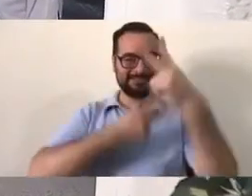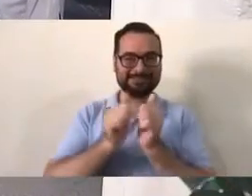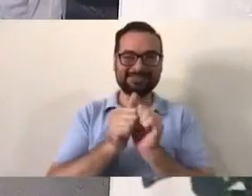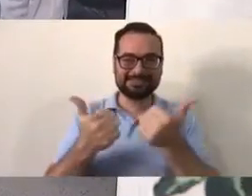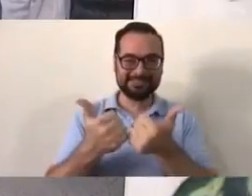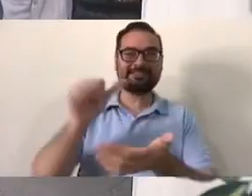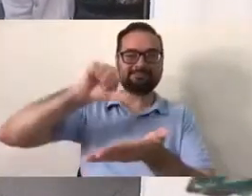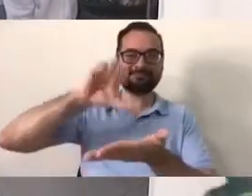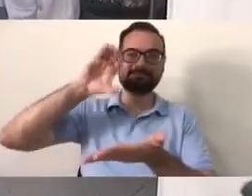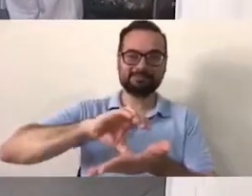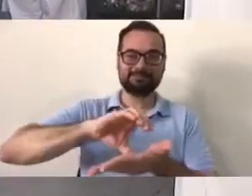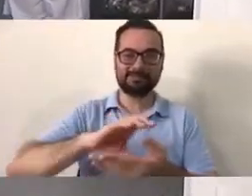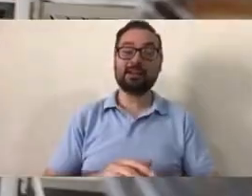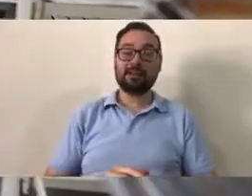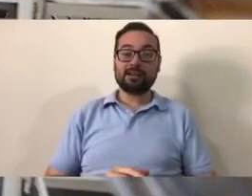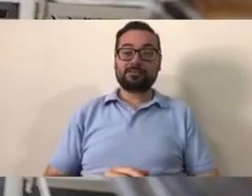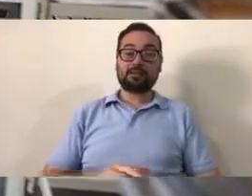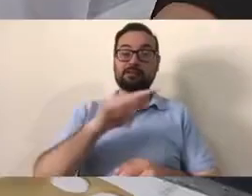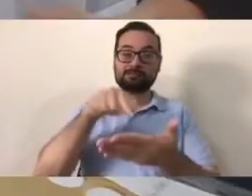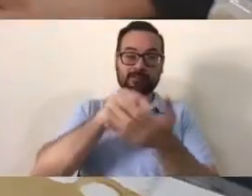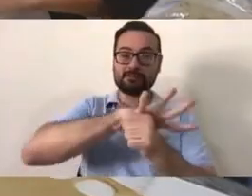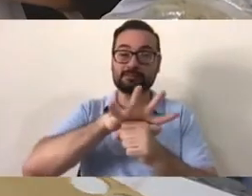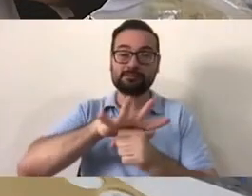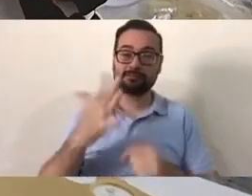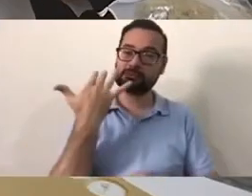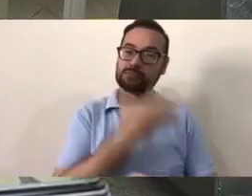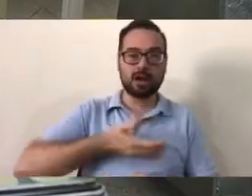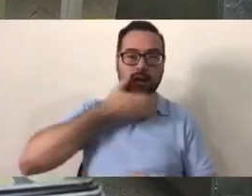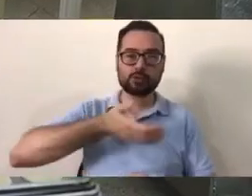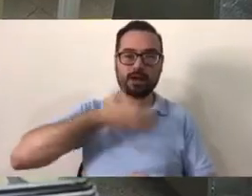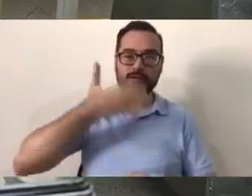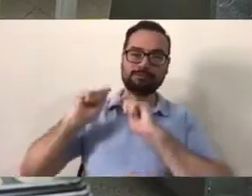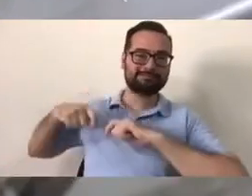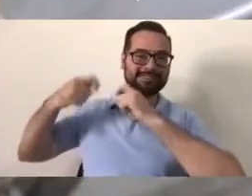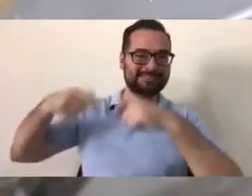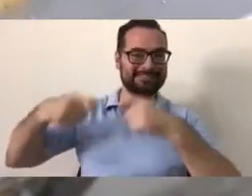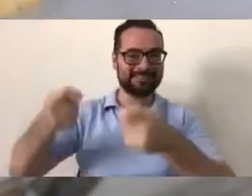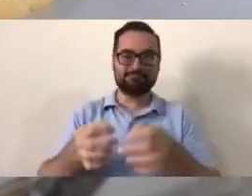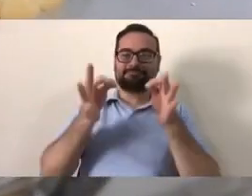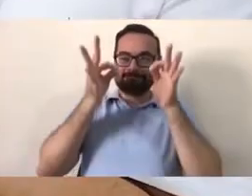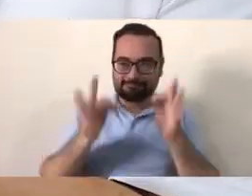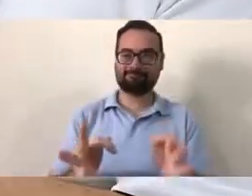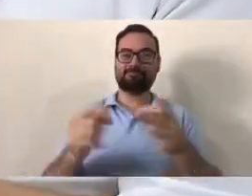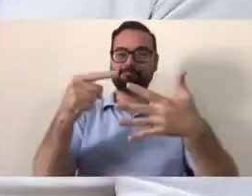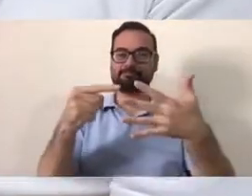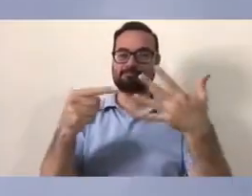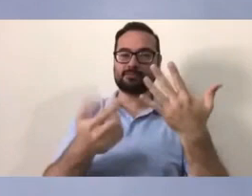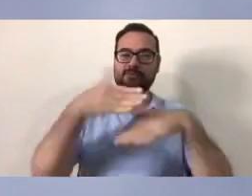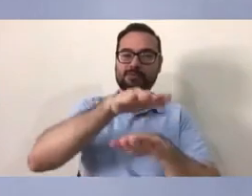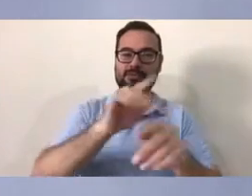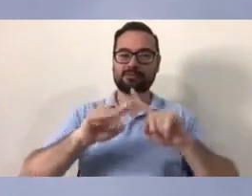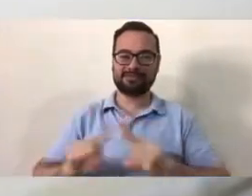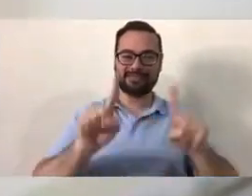Bienvenidos a la panadería APAC, un lugar lleno de sabores de tradición, excelentes ingredientes y, sobre todo, personas muy